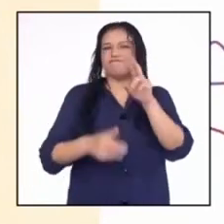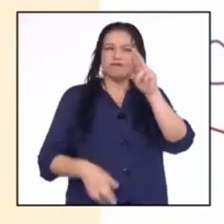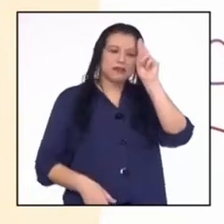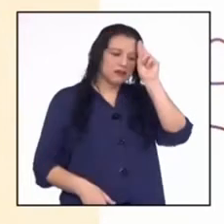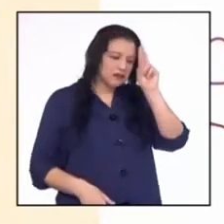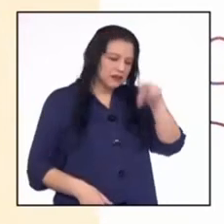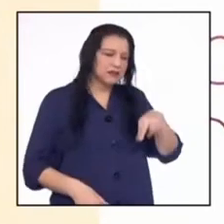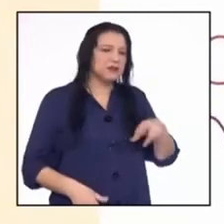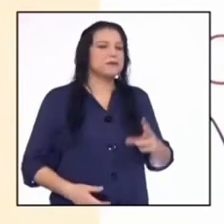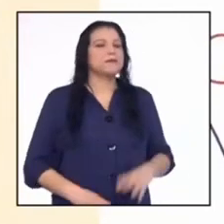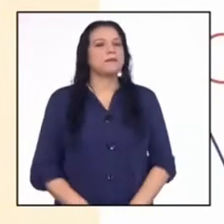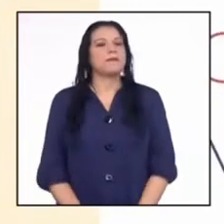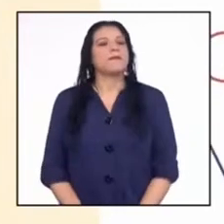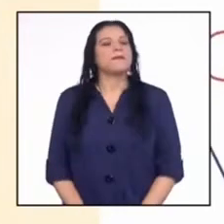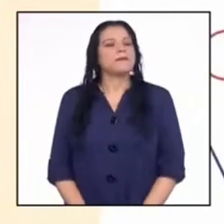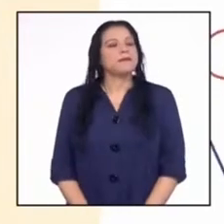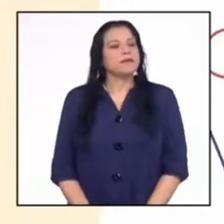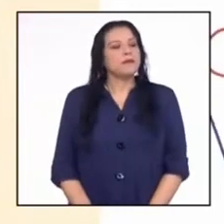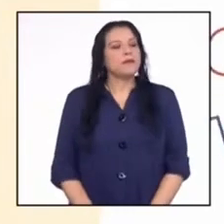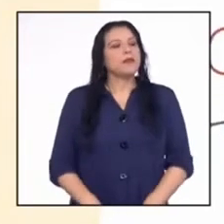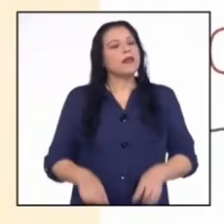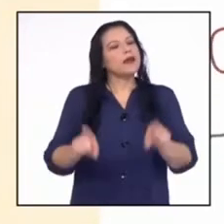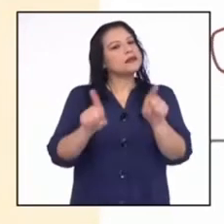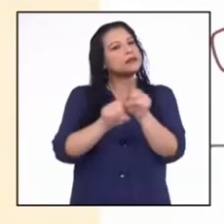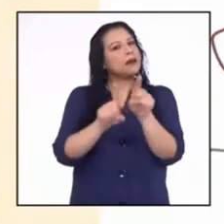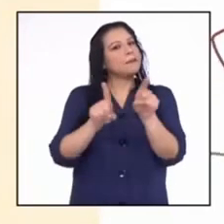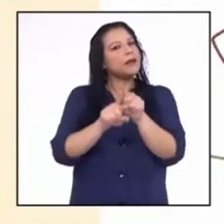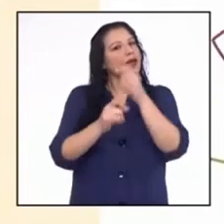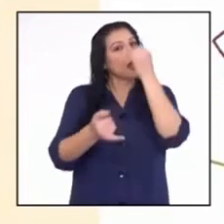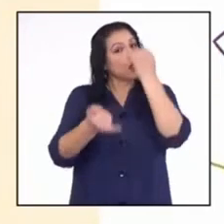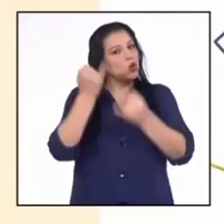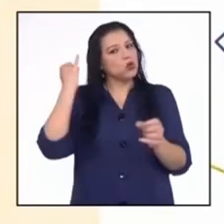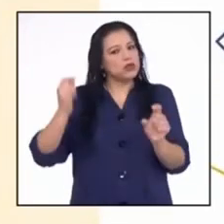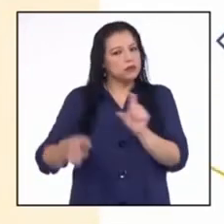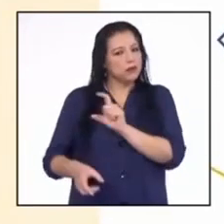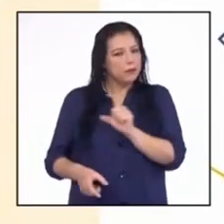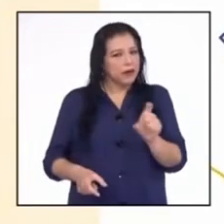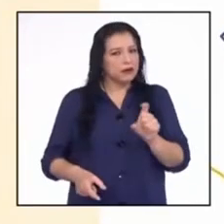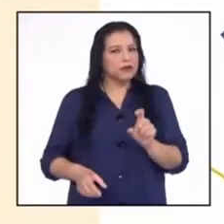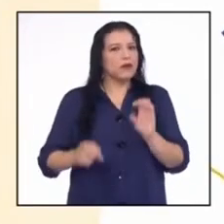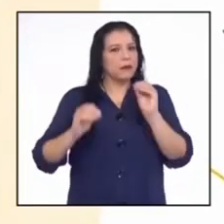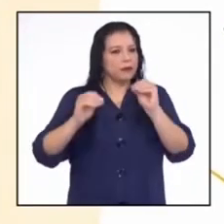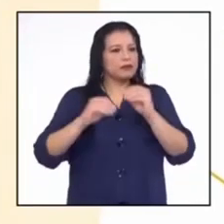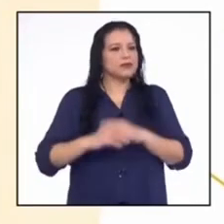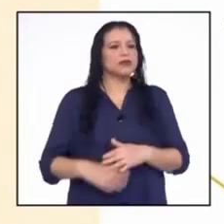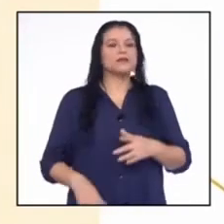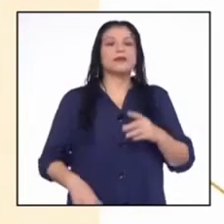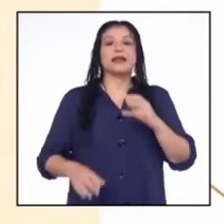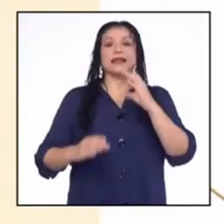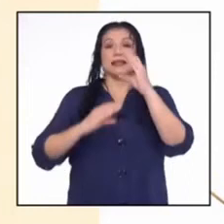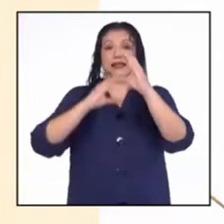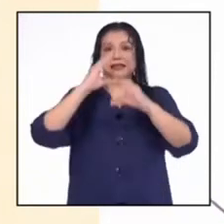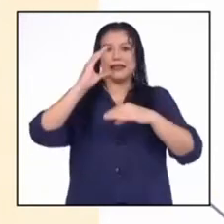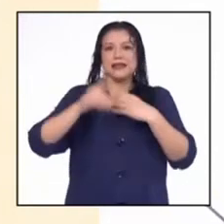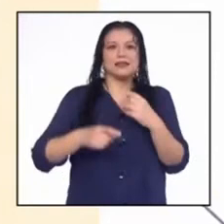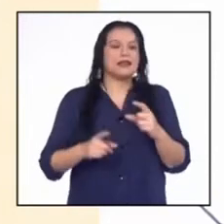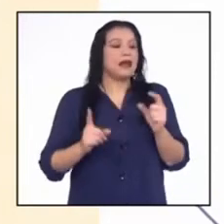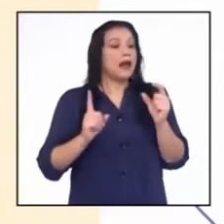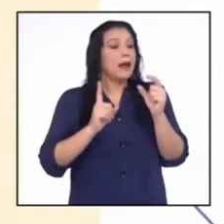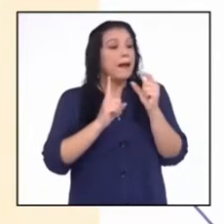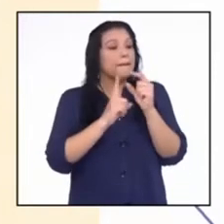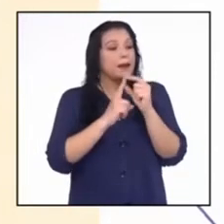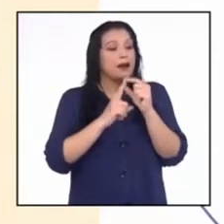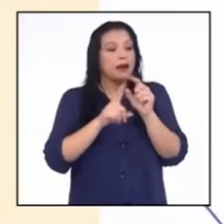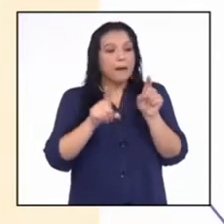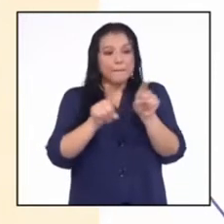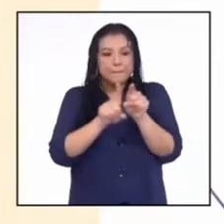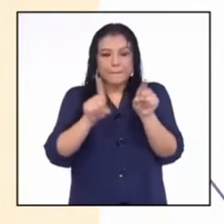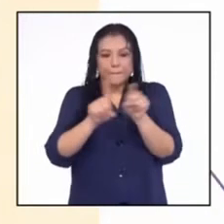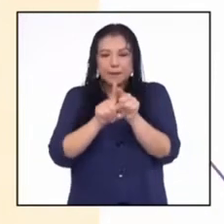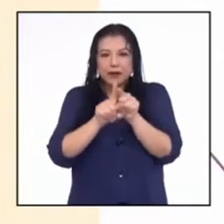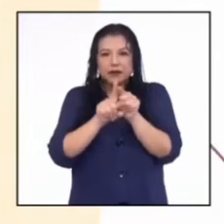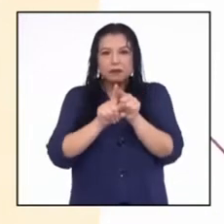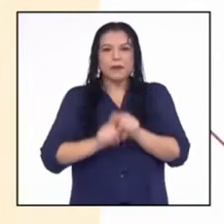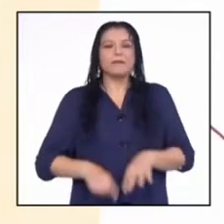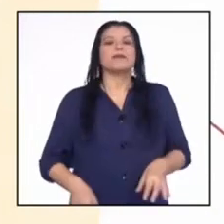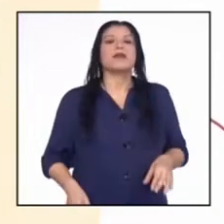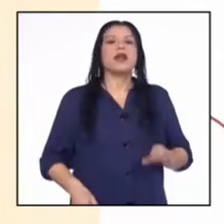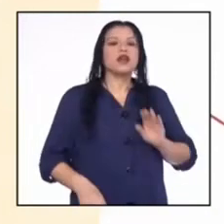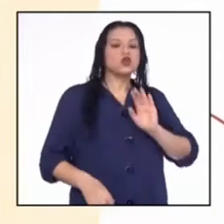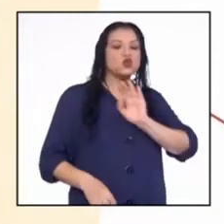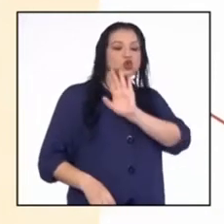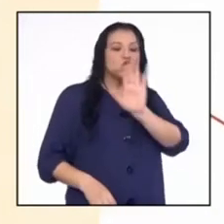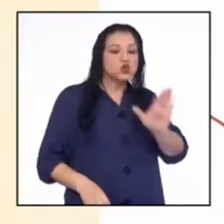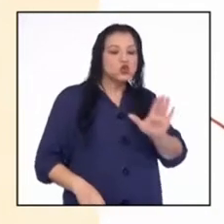Stephanie. Además, en el último párrafo he puesto en celeste, que en la misma línea que pusiste la frase